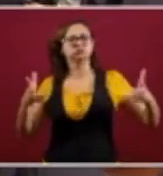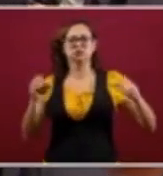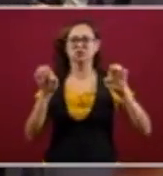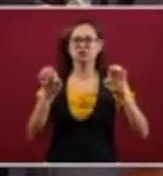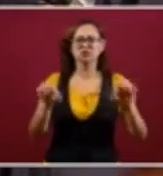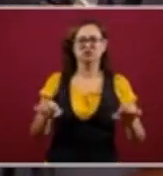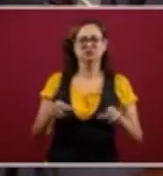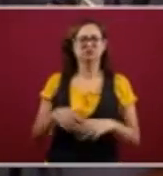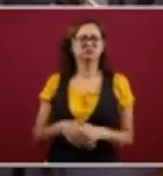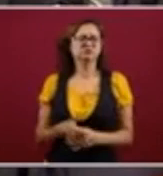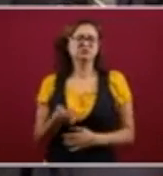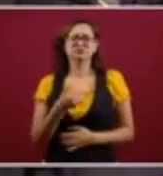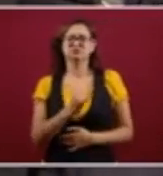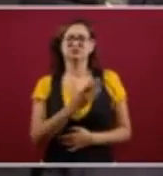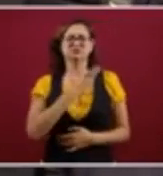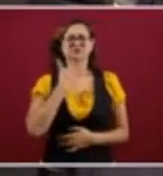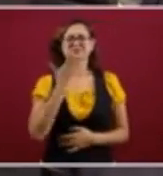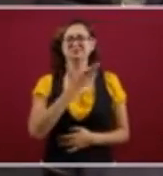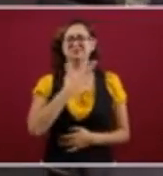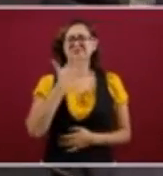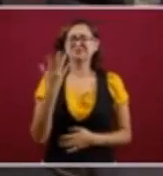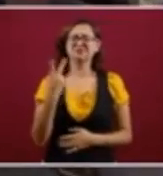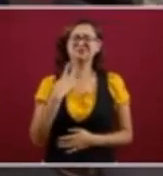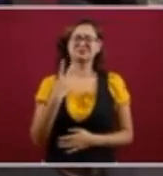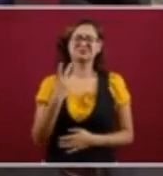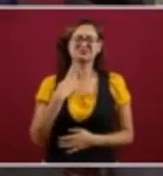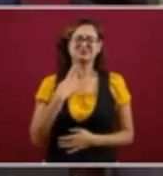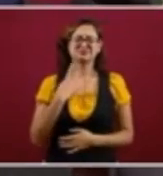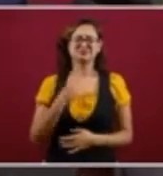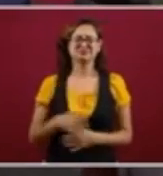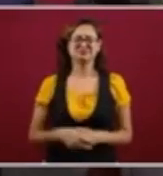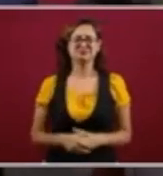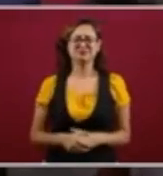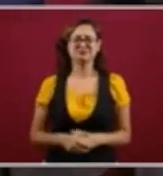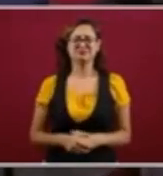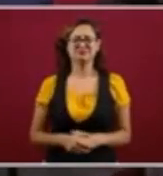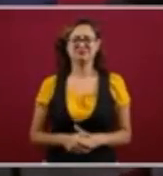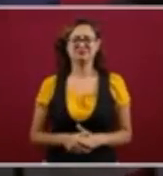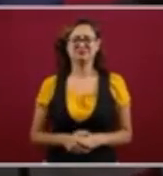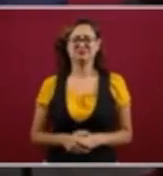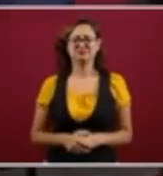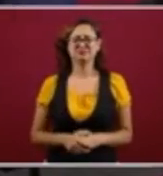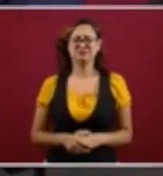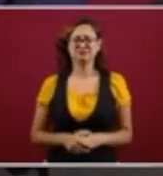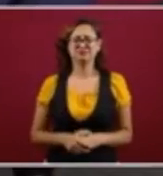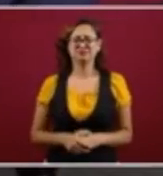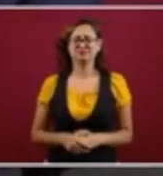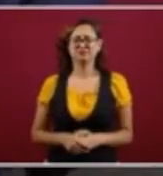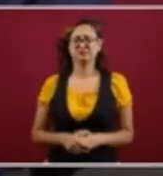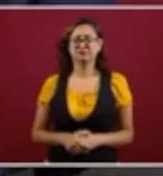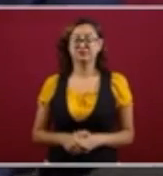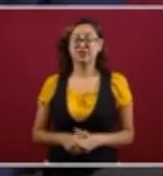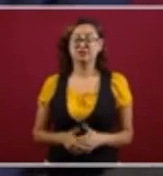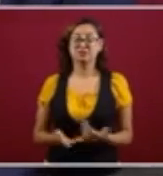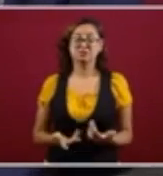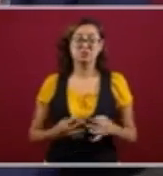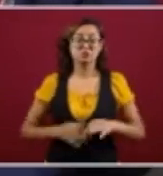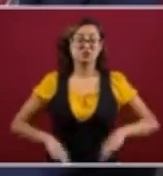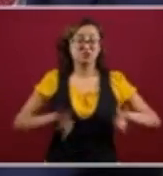Esa era una de las características. Incluso es importante recordar